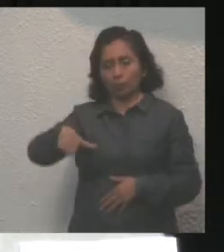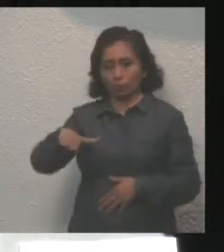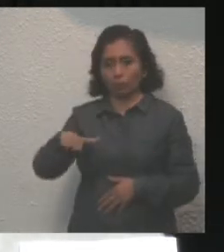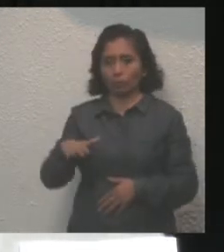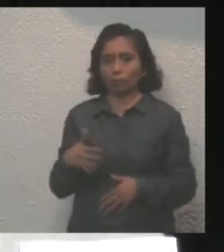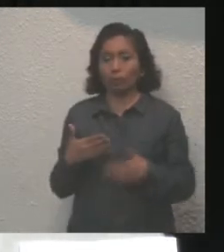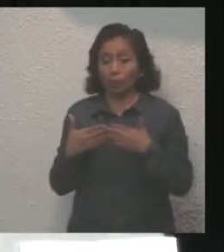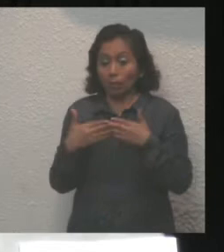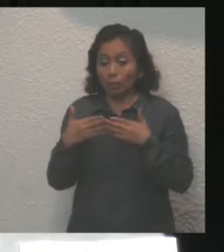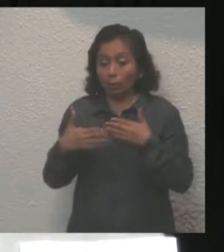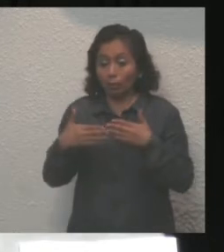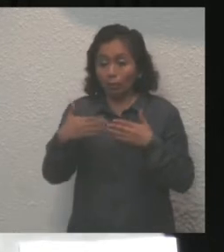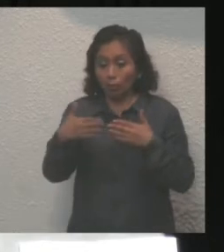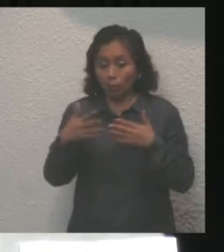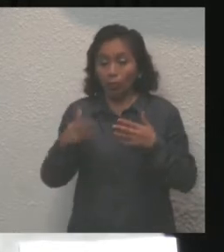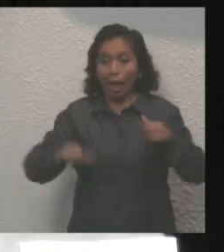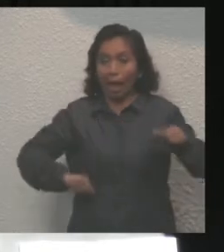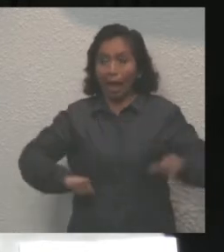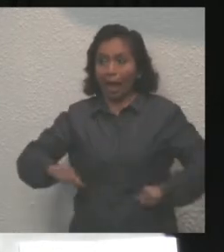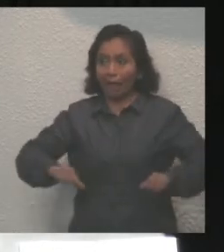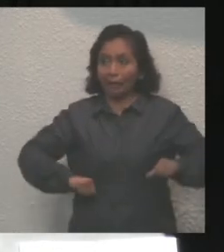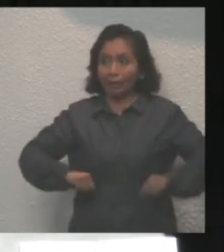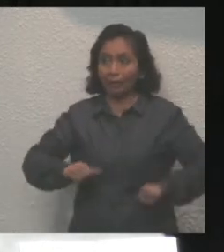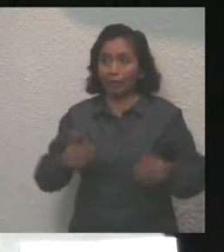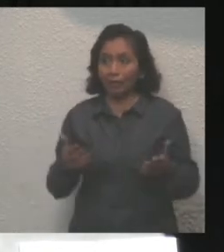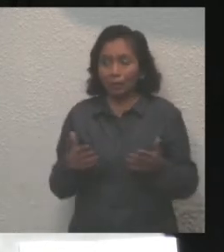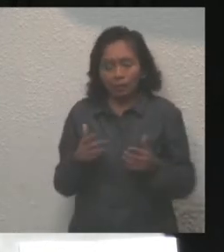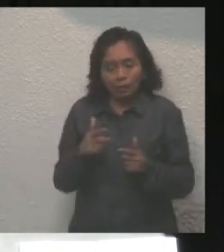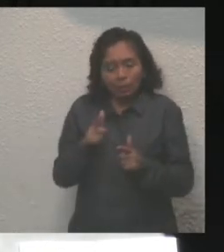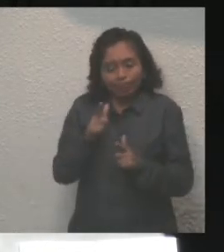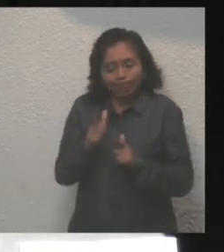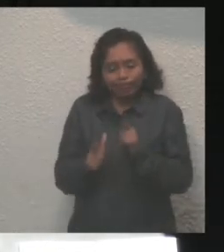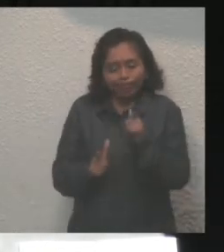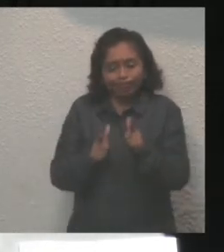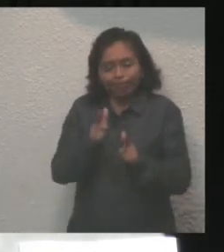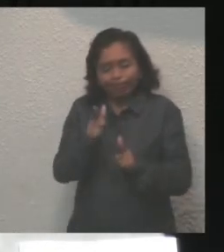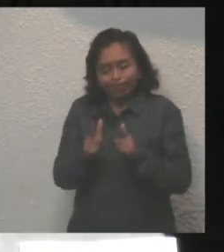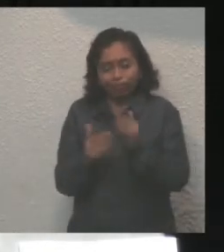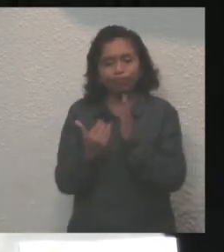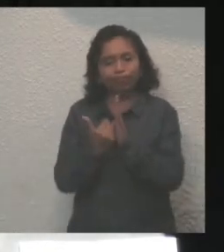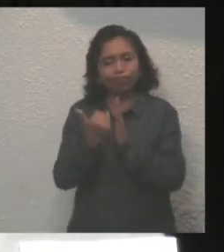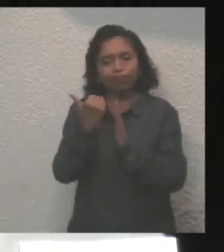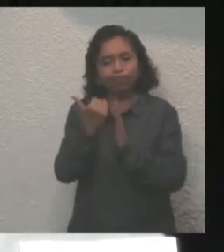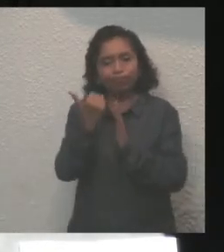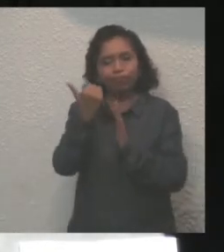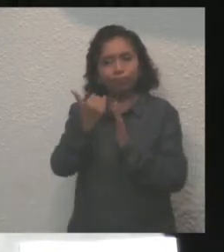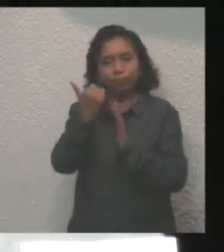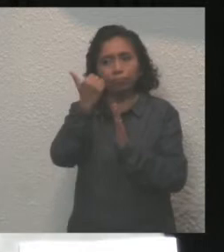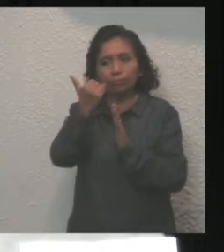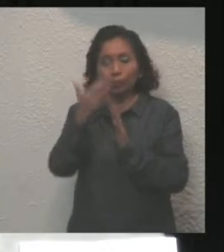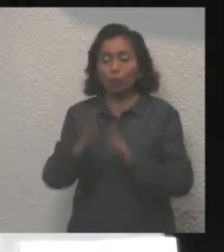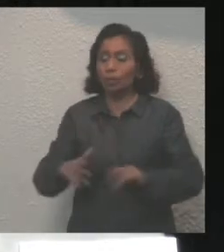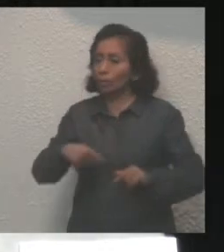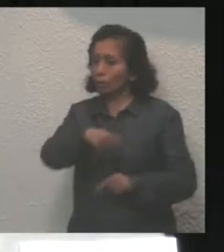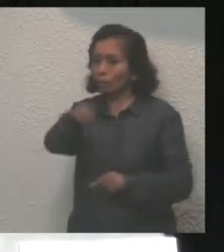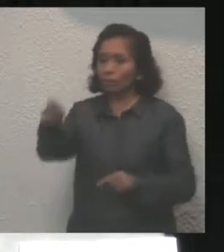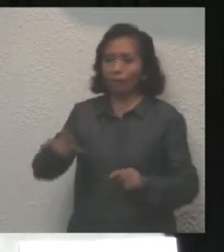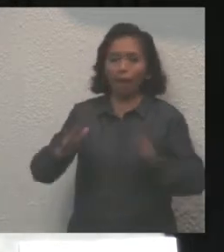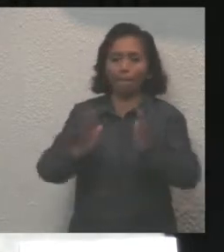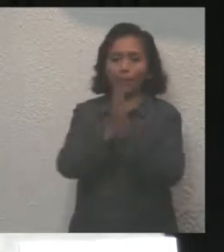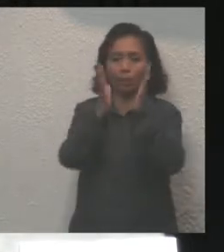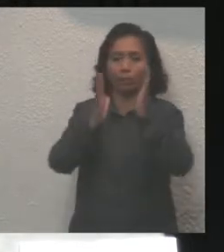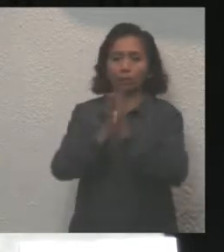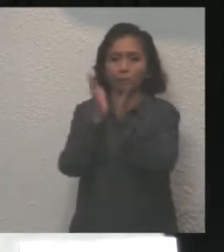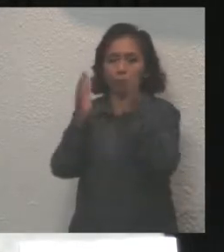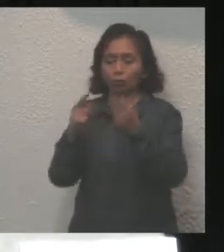que el proceso de reactivación económica es lento y gradual, sí, y requerirá de la participación de los